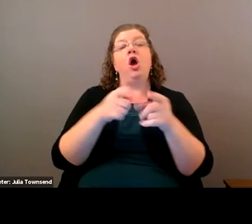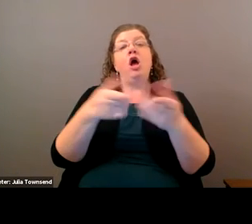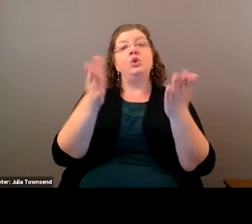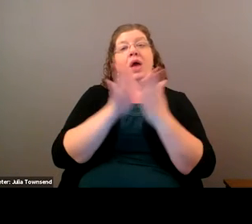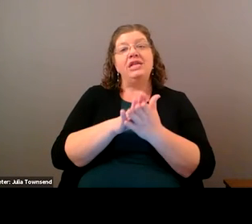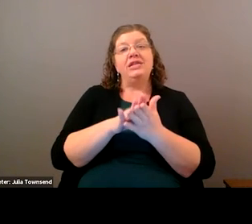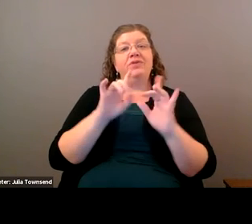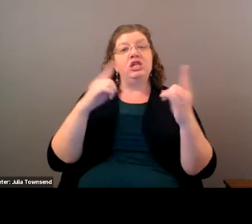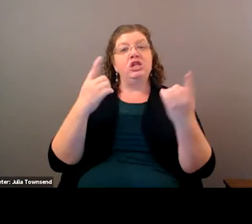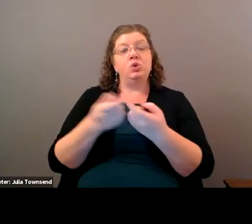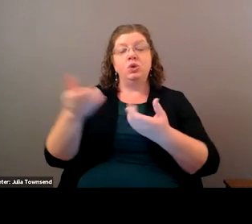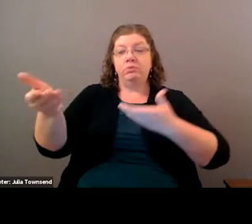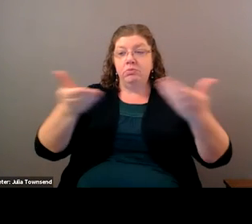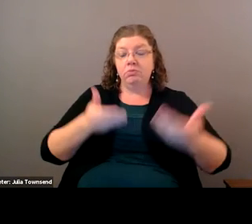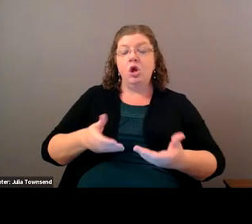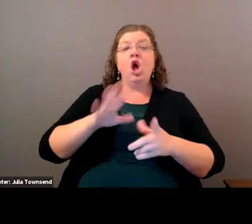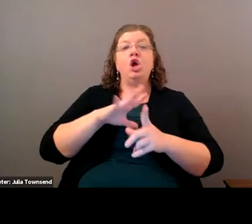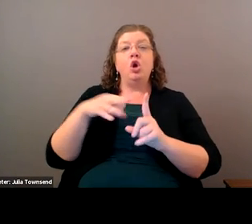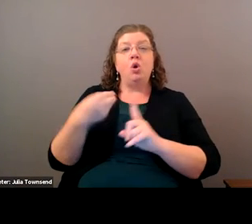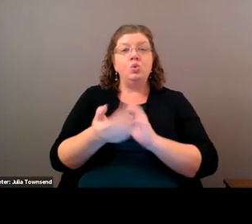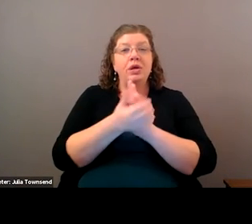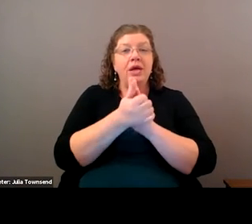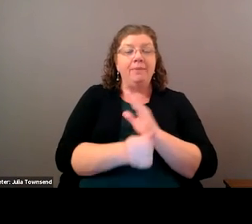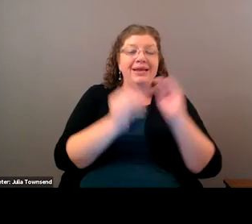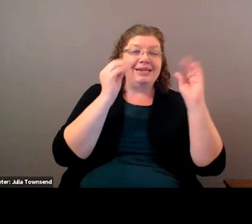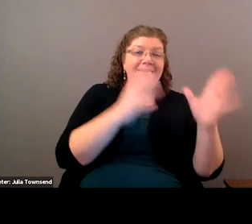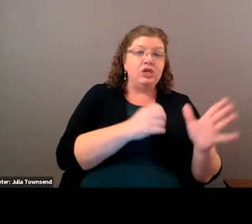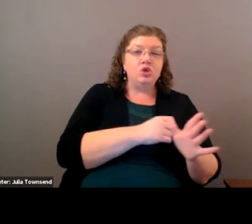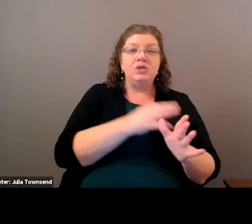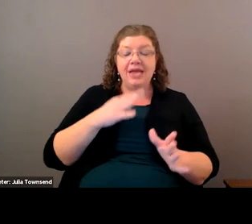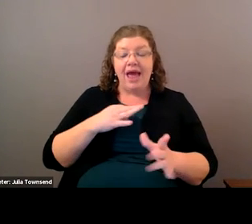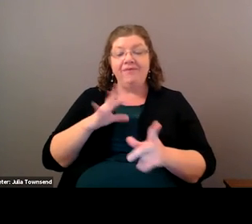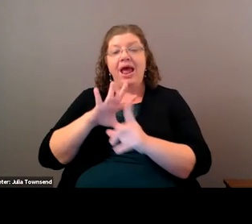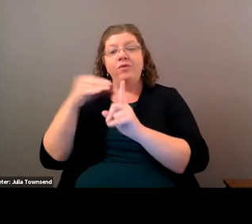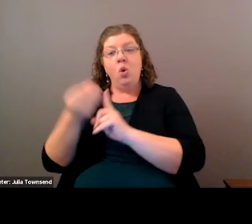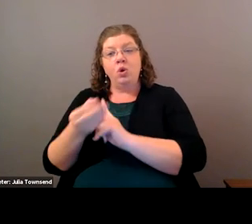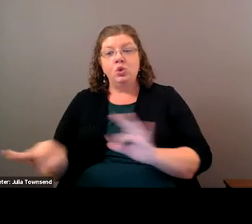una emergencia de salud pública.